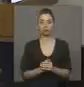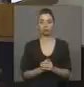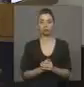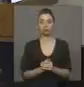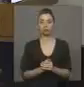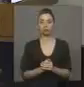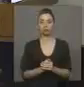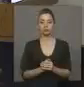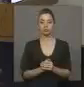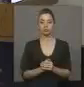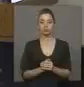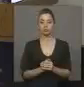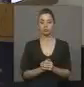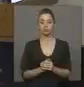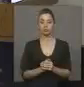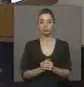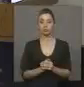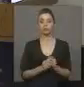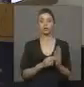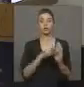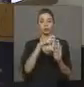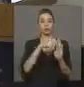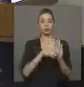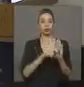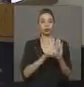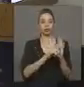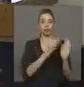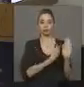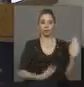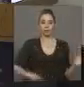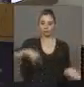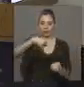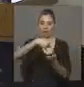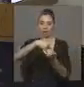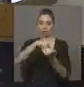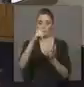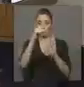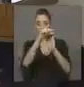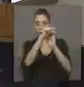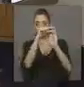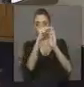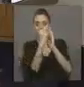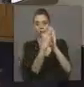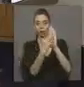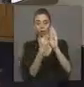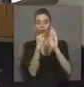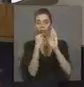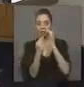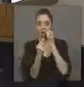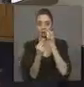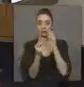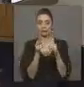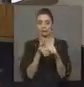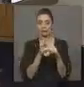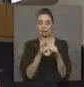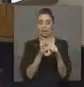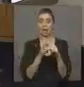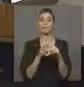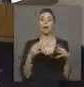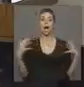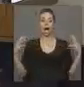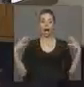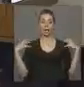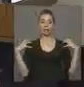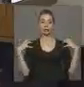en el mensaje del mismo en su primer párrafo. Está marcado por la llamada